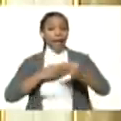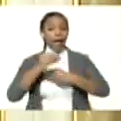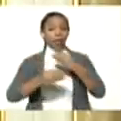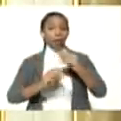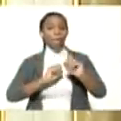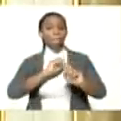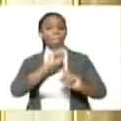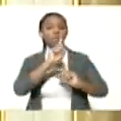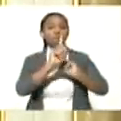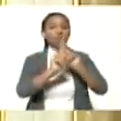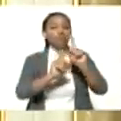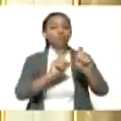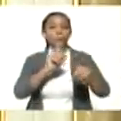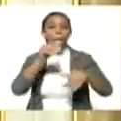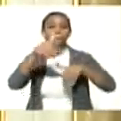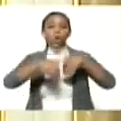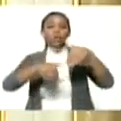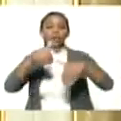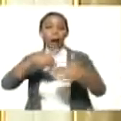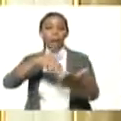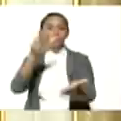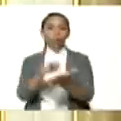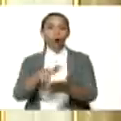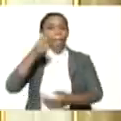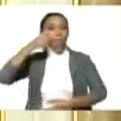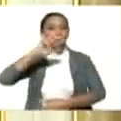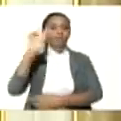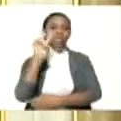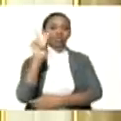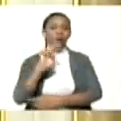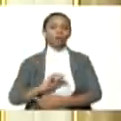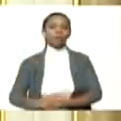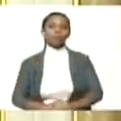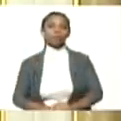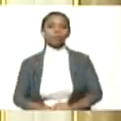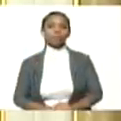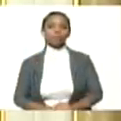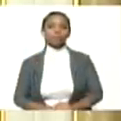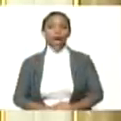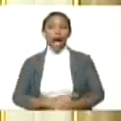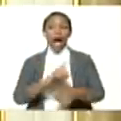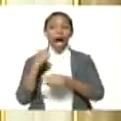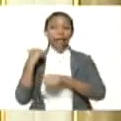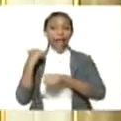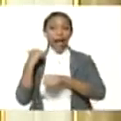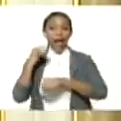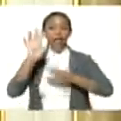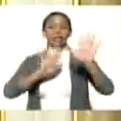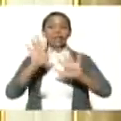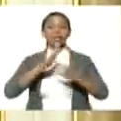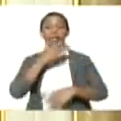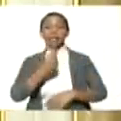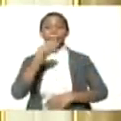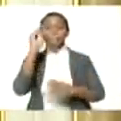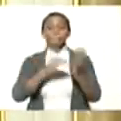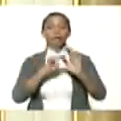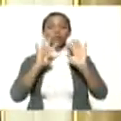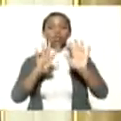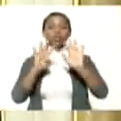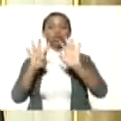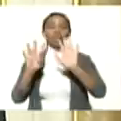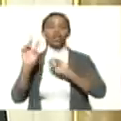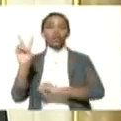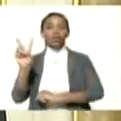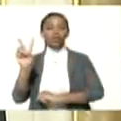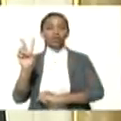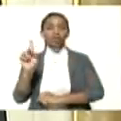consultada, votada y aprobada por el pueblo de Venezuela. Aquel 15 de diciembre de 1992. Nunca